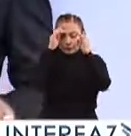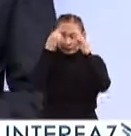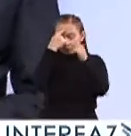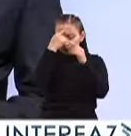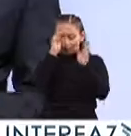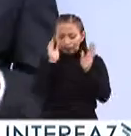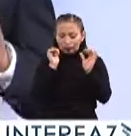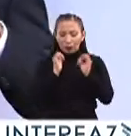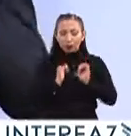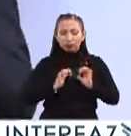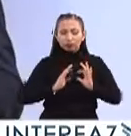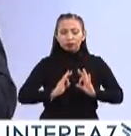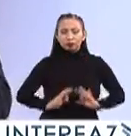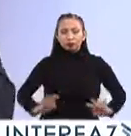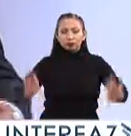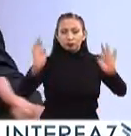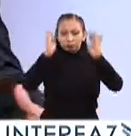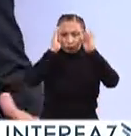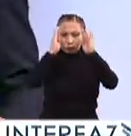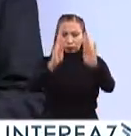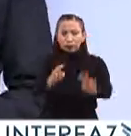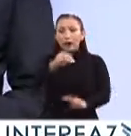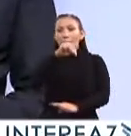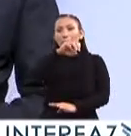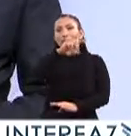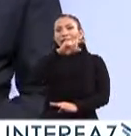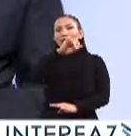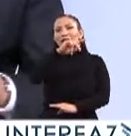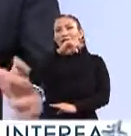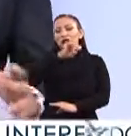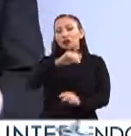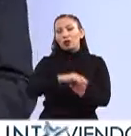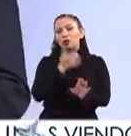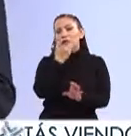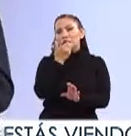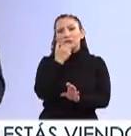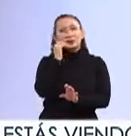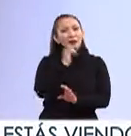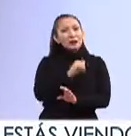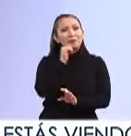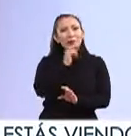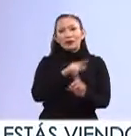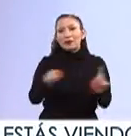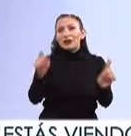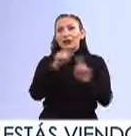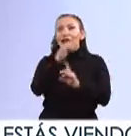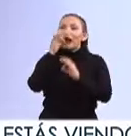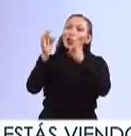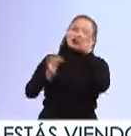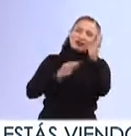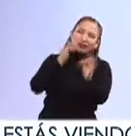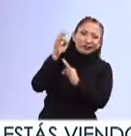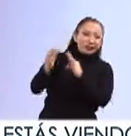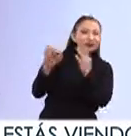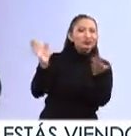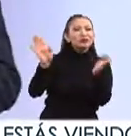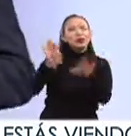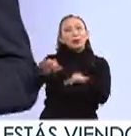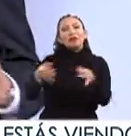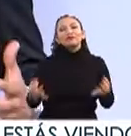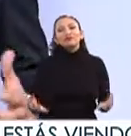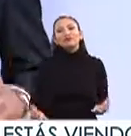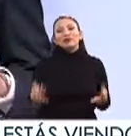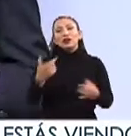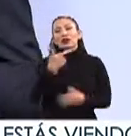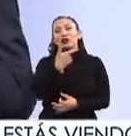consiste en estos procesos de reflexión, no solamente como los acostumbramos a ver en muchos promocionales que tienen que ver con el yoga,